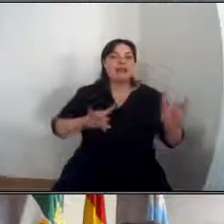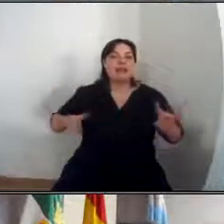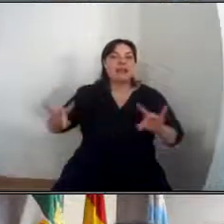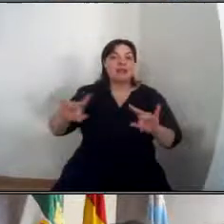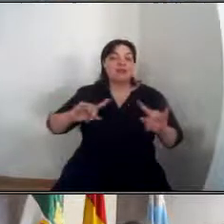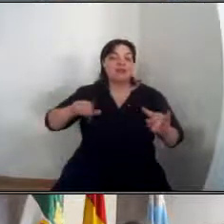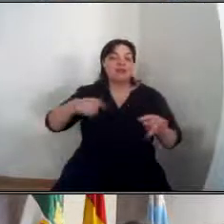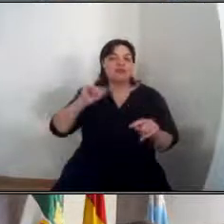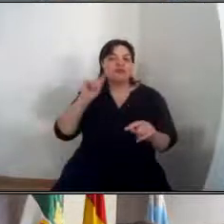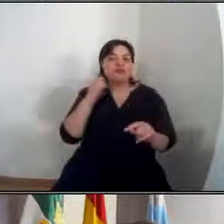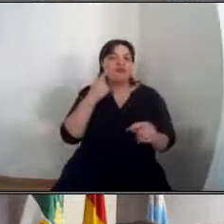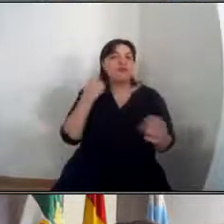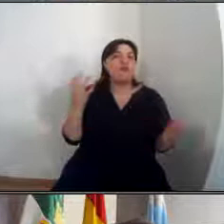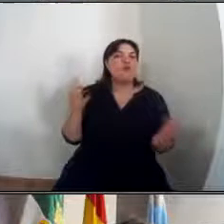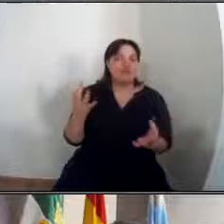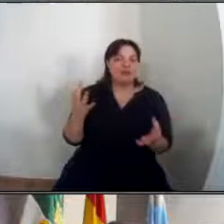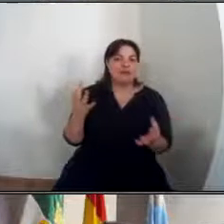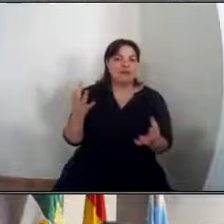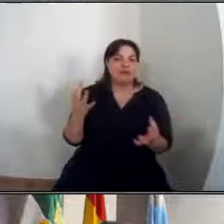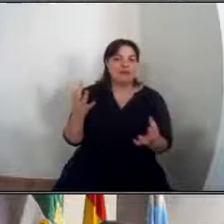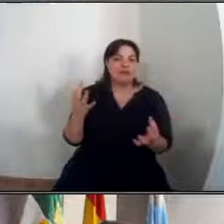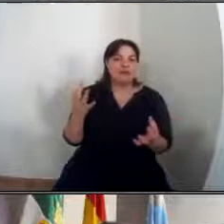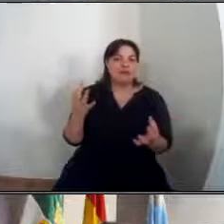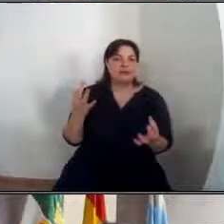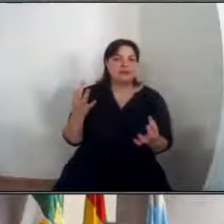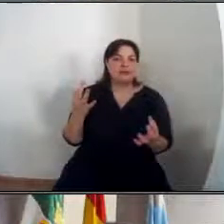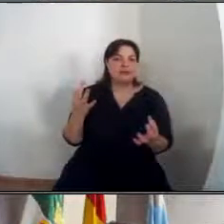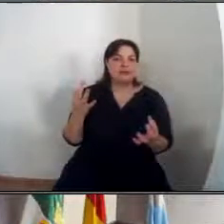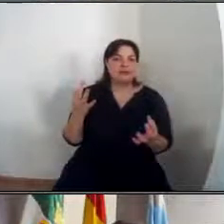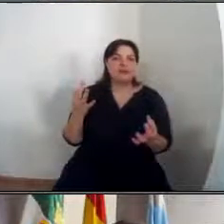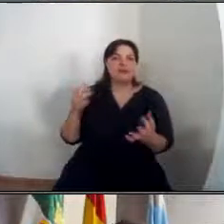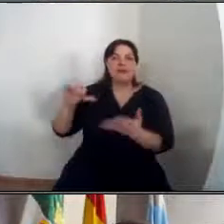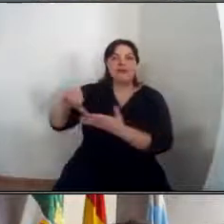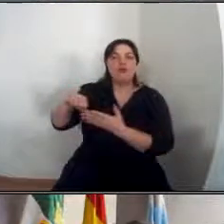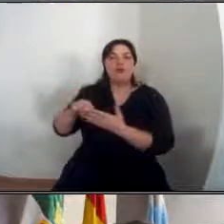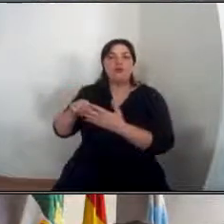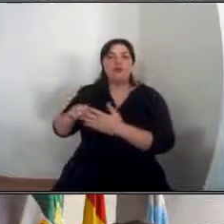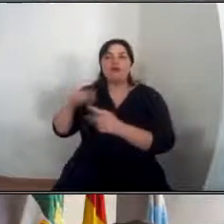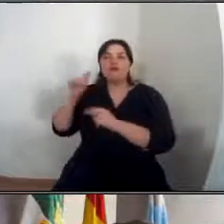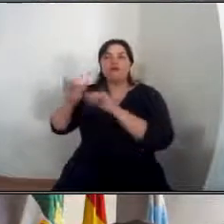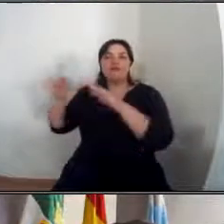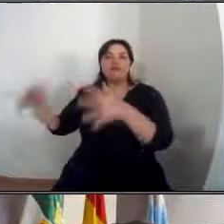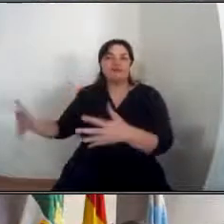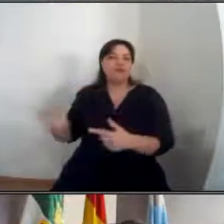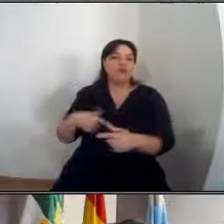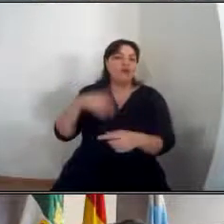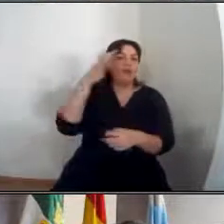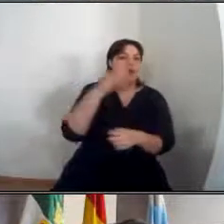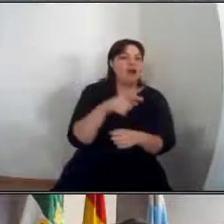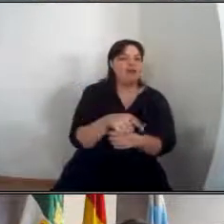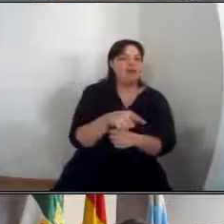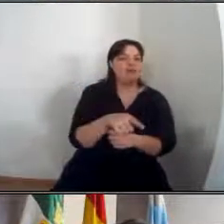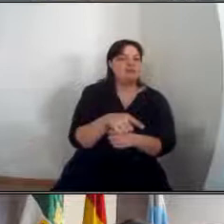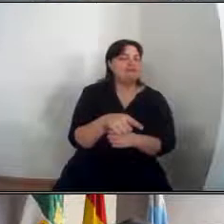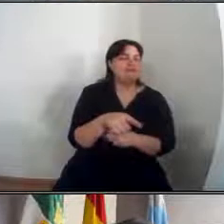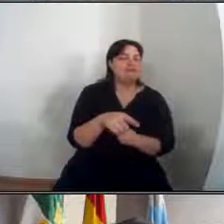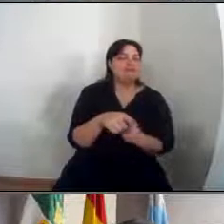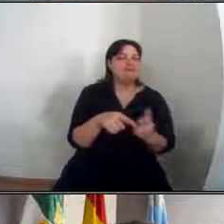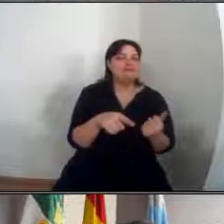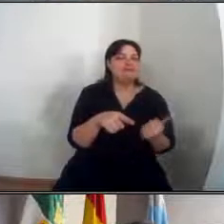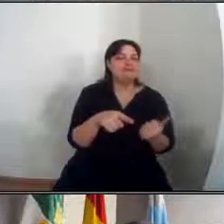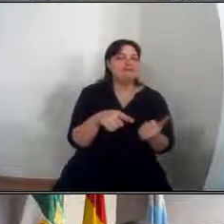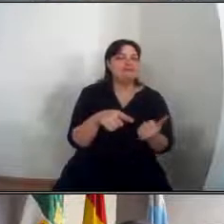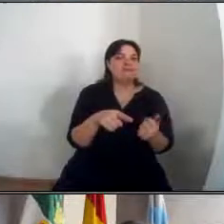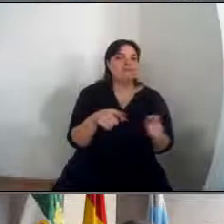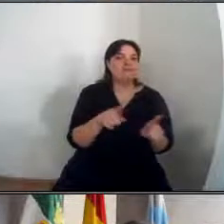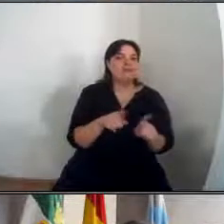daremos cuenta que la urbanidad supuso la propagación de la enfermedad frente a la ruralidad que supo ser un